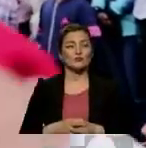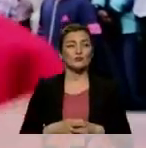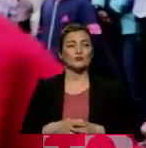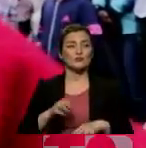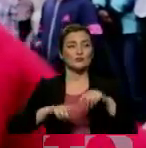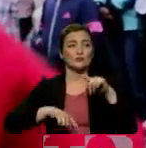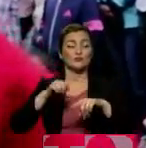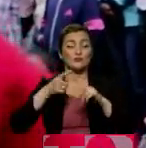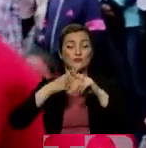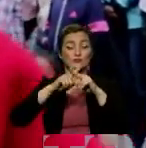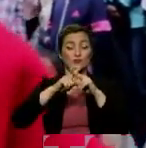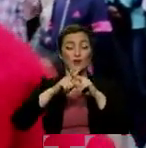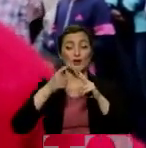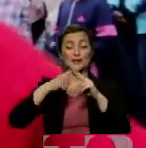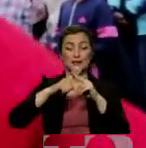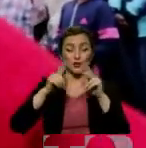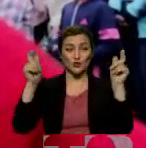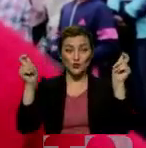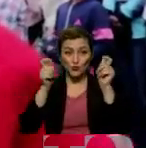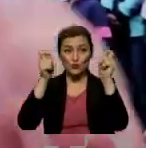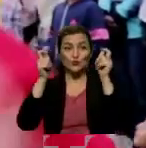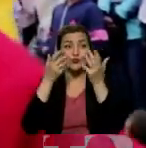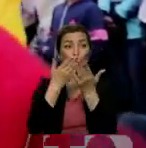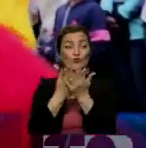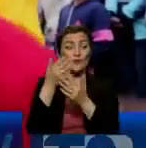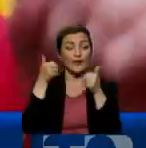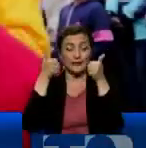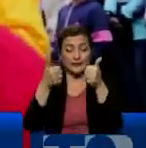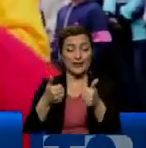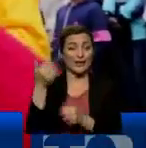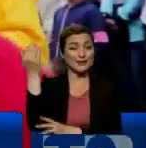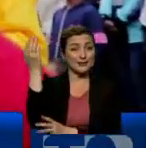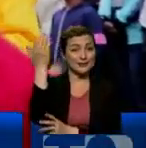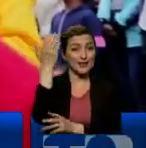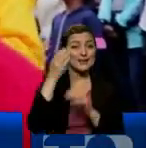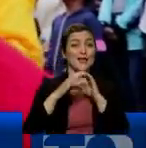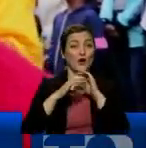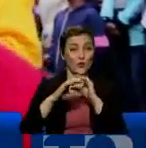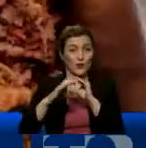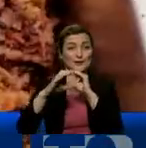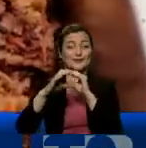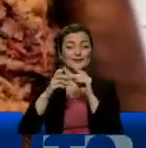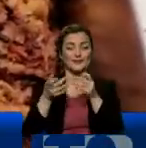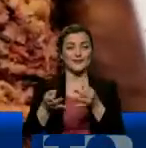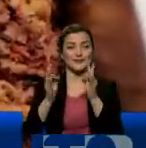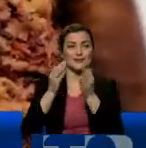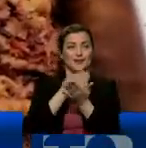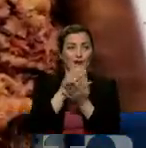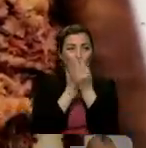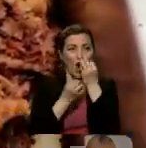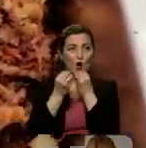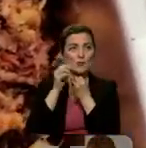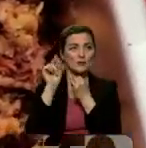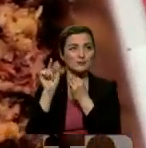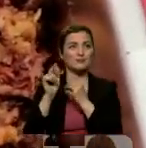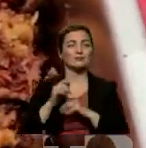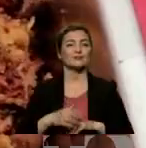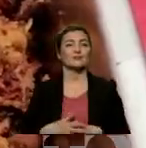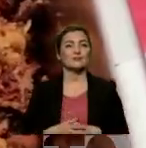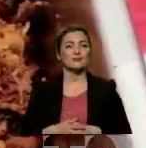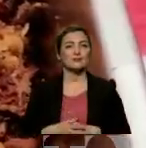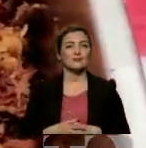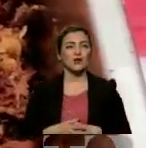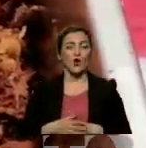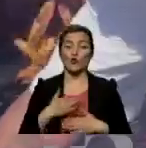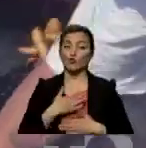fiestas con este pregón de fiestas y la presentación de las candidatas a reina de Guaranda y sus carnavales. La gastronomía de esta fecha también